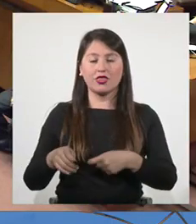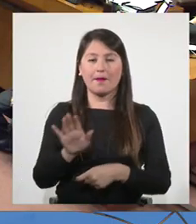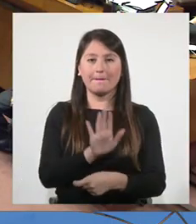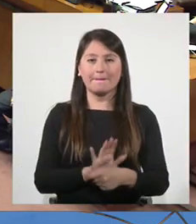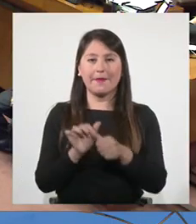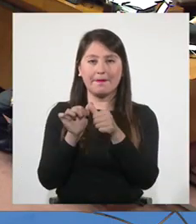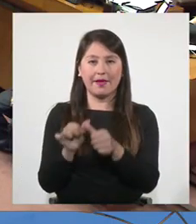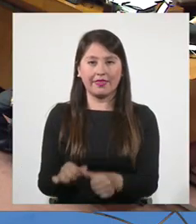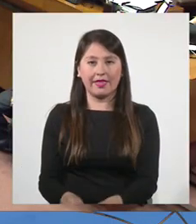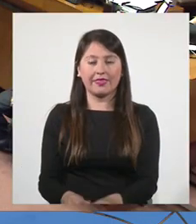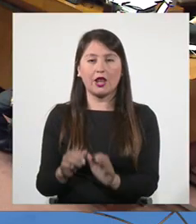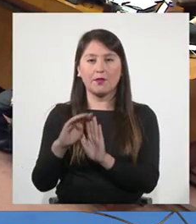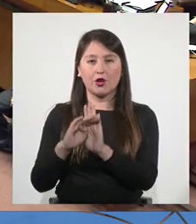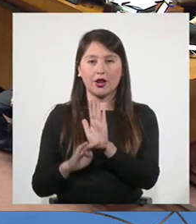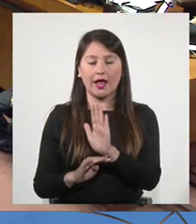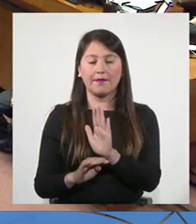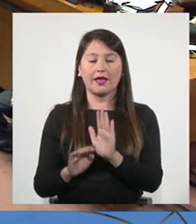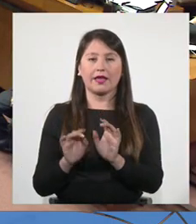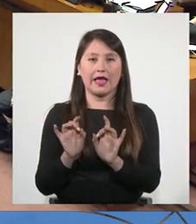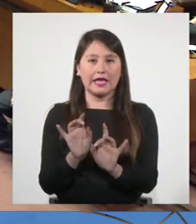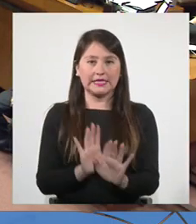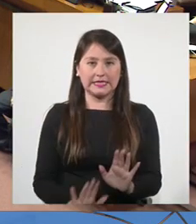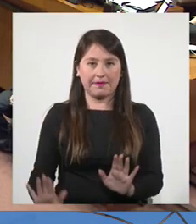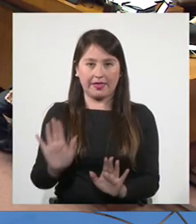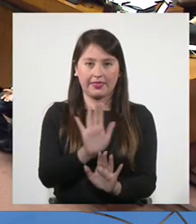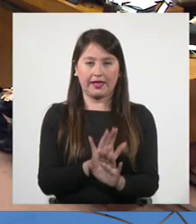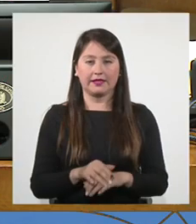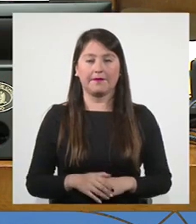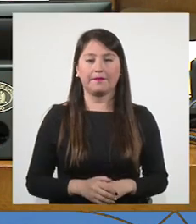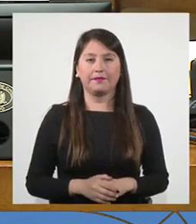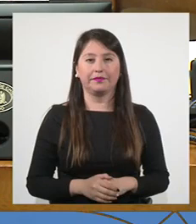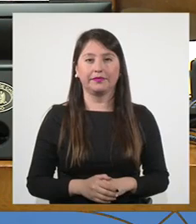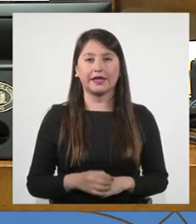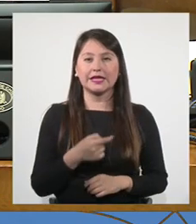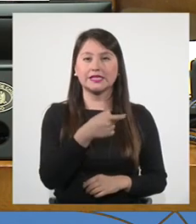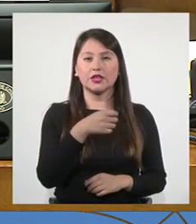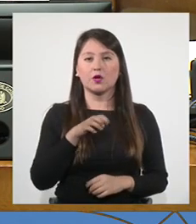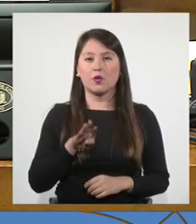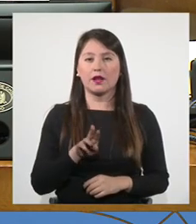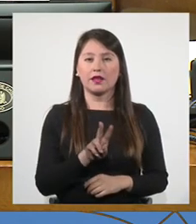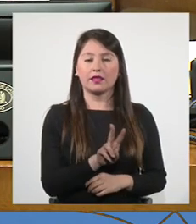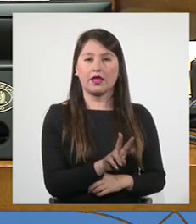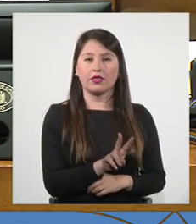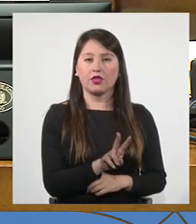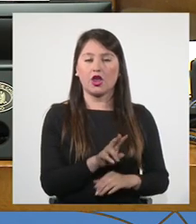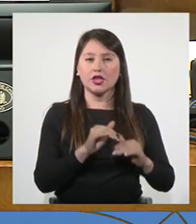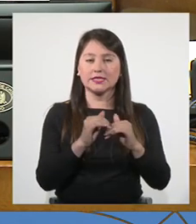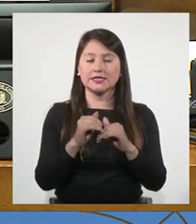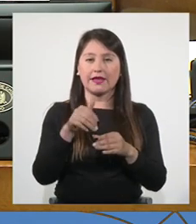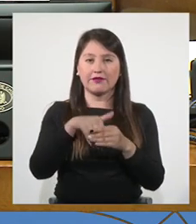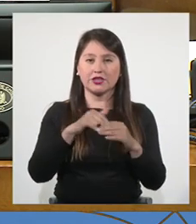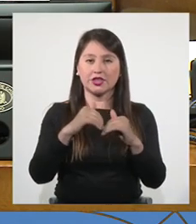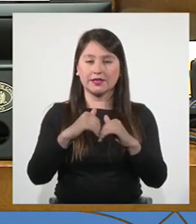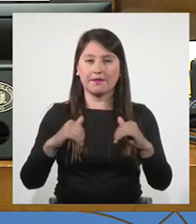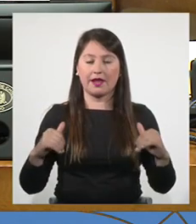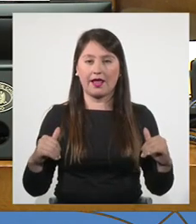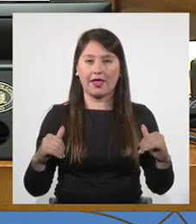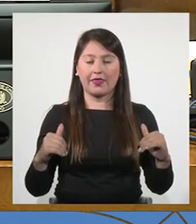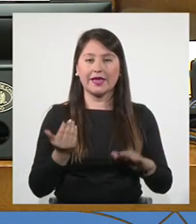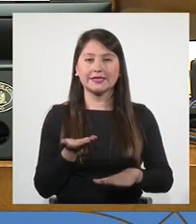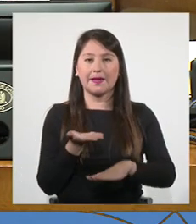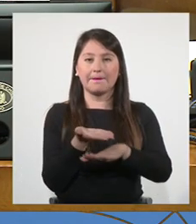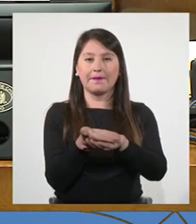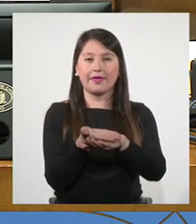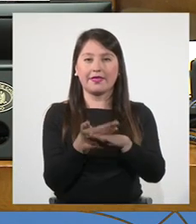que se mantienen. Indicación 142, solicitud de votación separada. Se